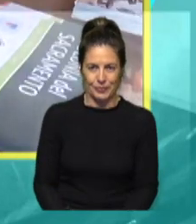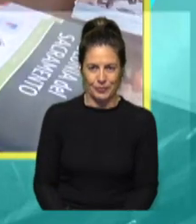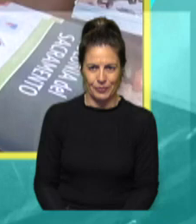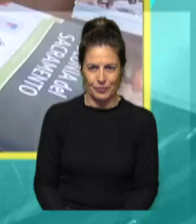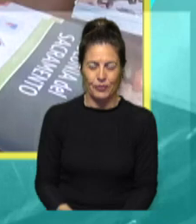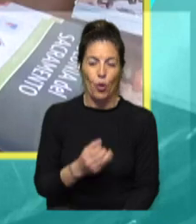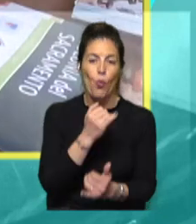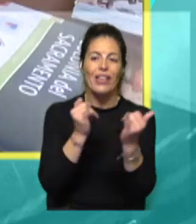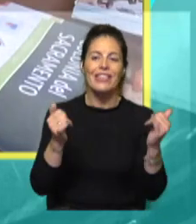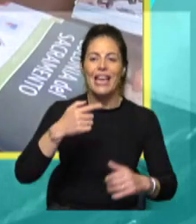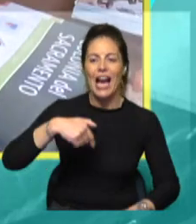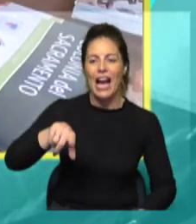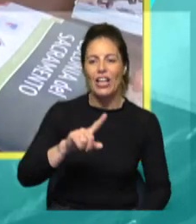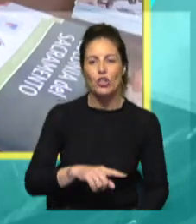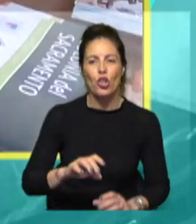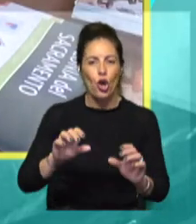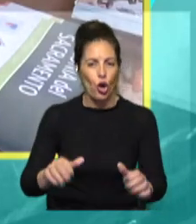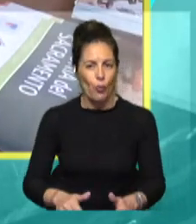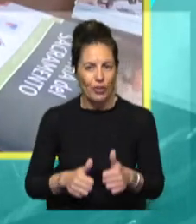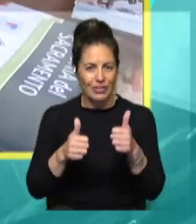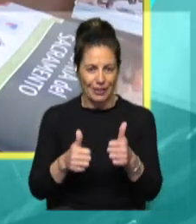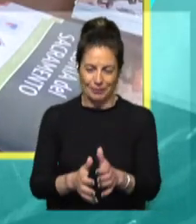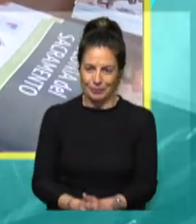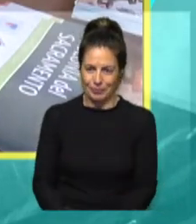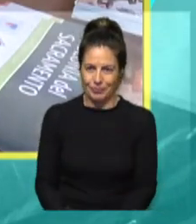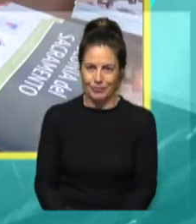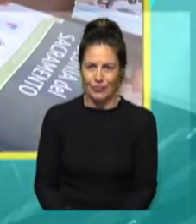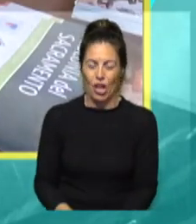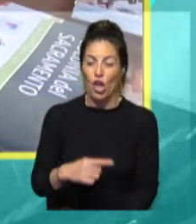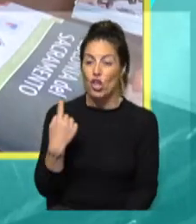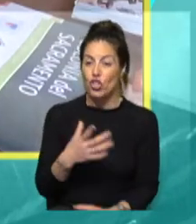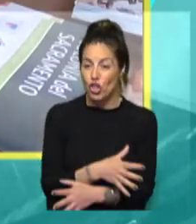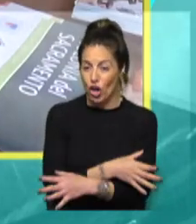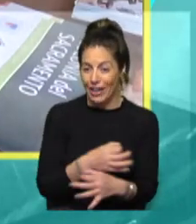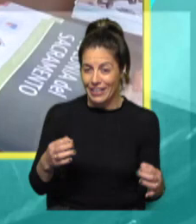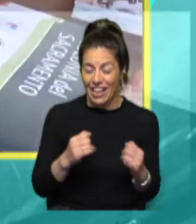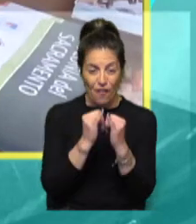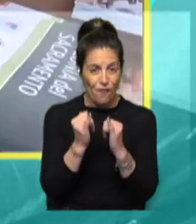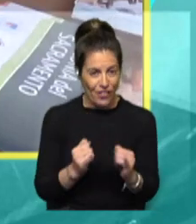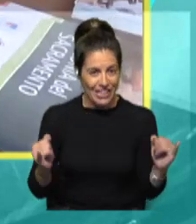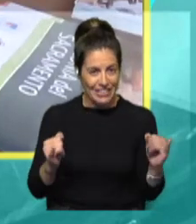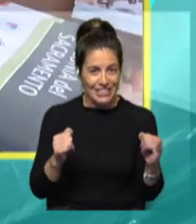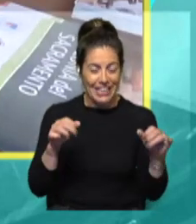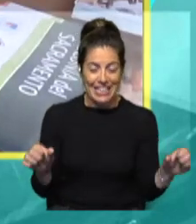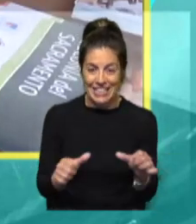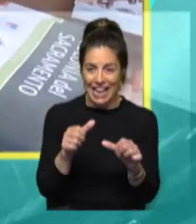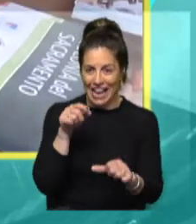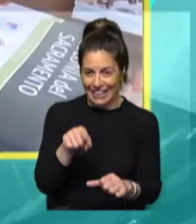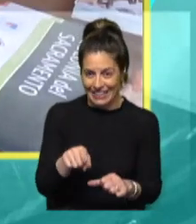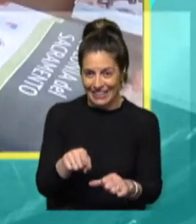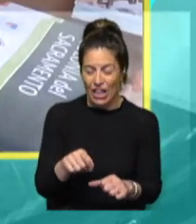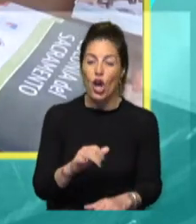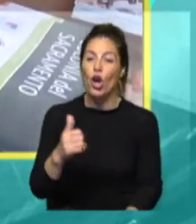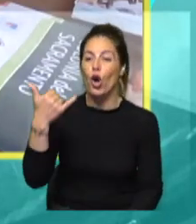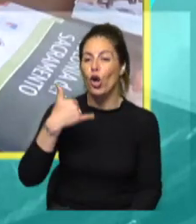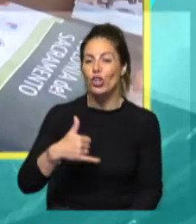Buenos días a todos. ¿Cómo están? Un gusto saludarles. Bueno, nosotros estamos genial y felices de que esto pase y que pase ahí.